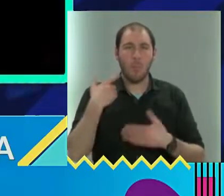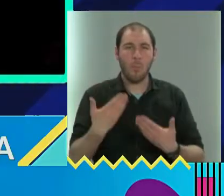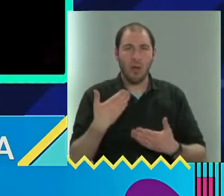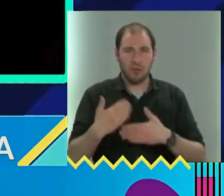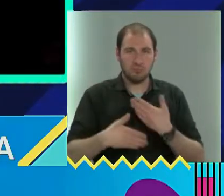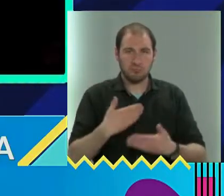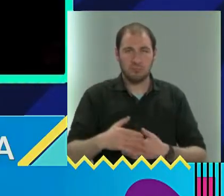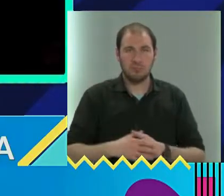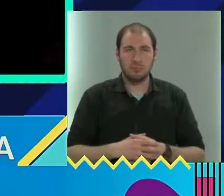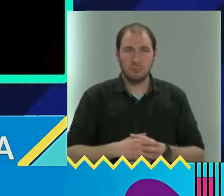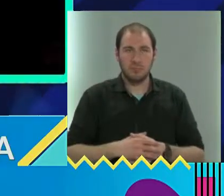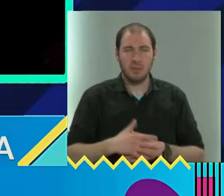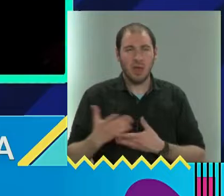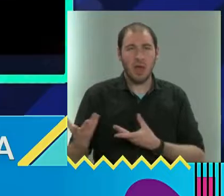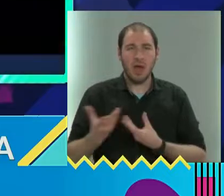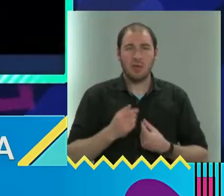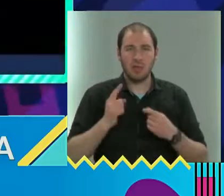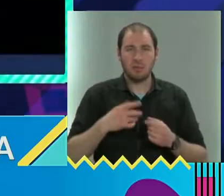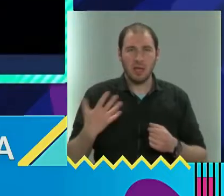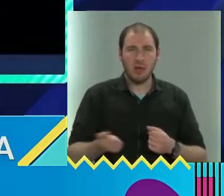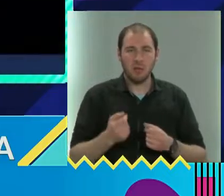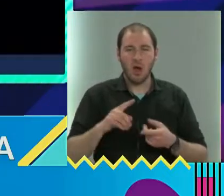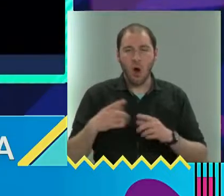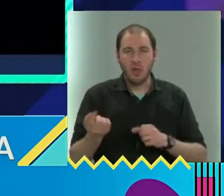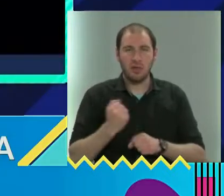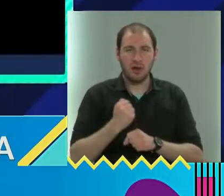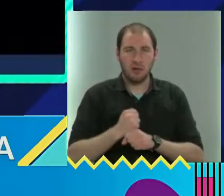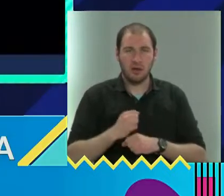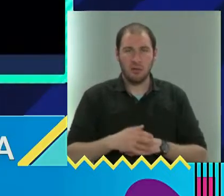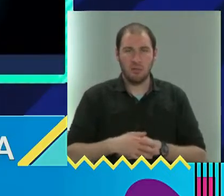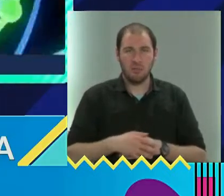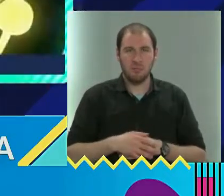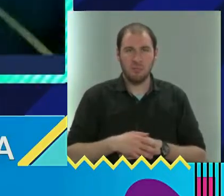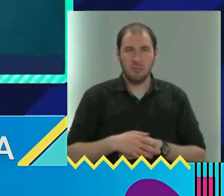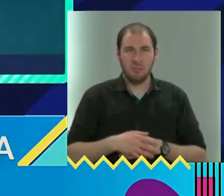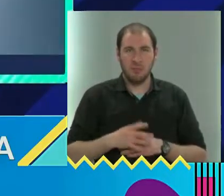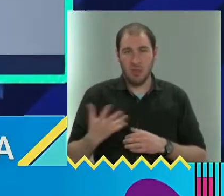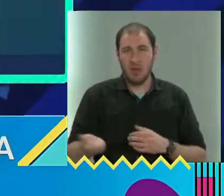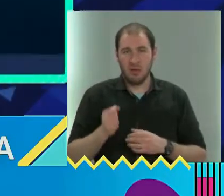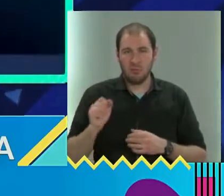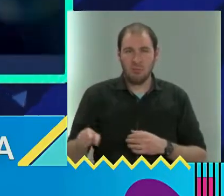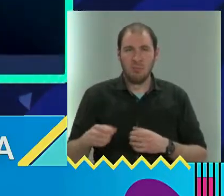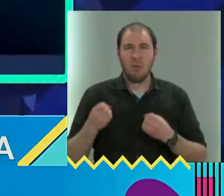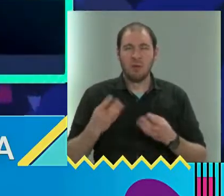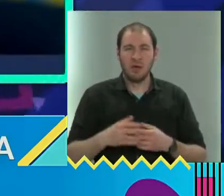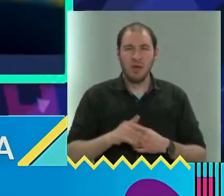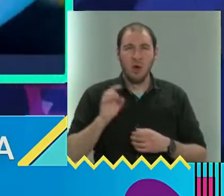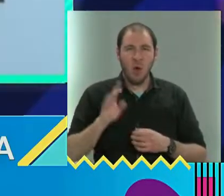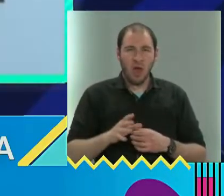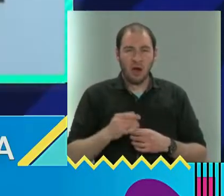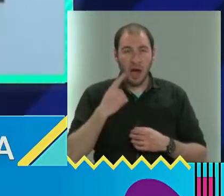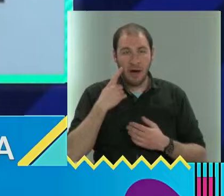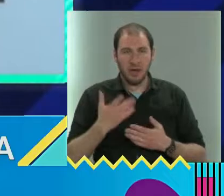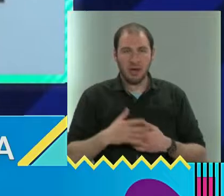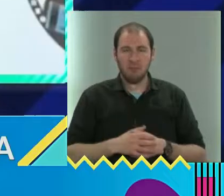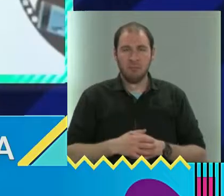capacidades me permite también encontrar esos otros trabajos que aparecen. Porque no es solamente ver, bueno,